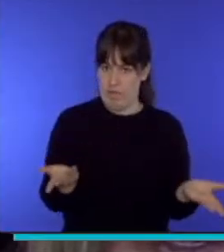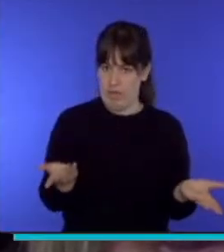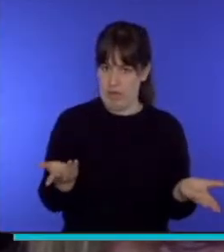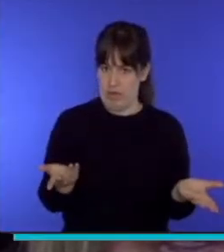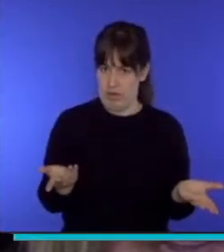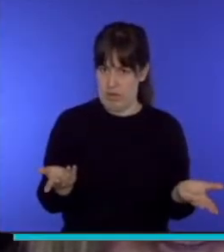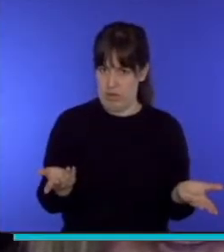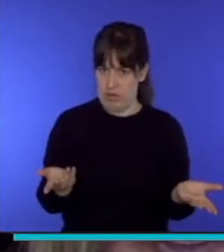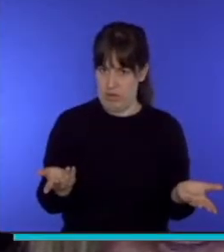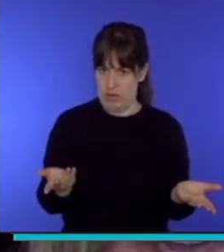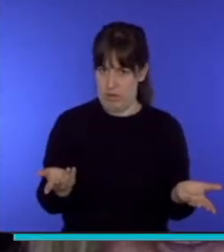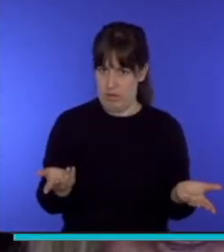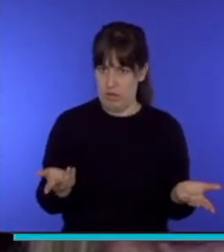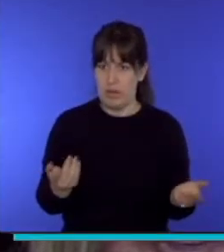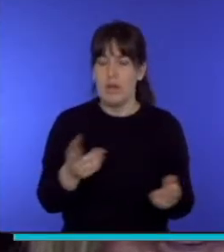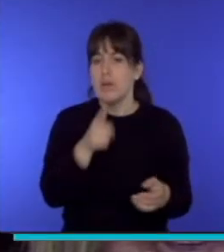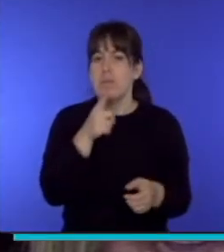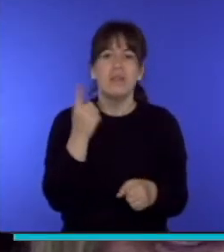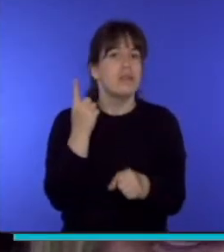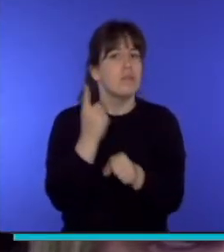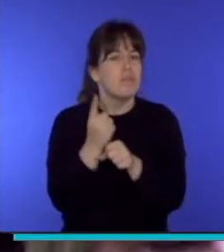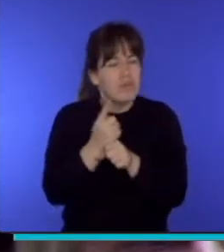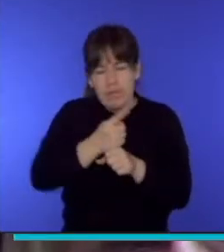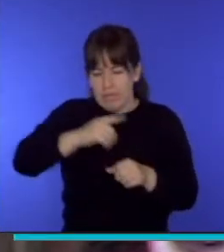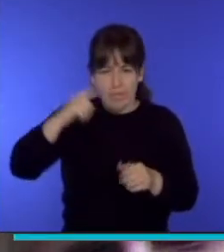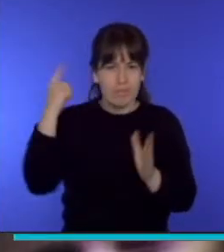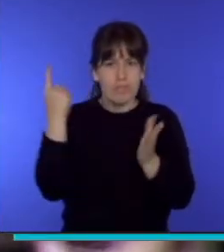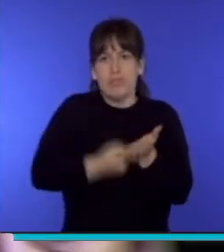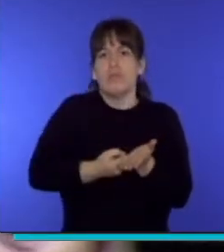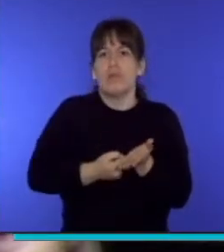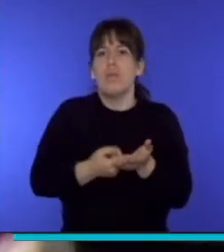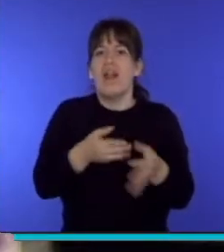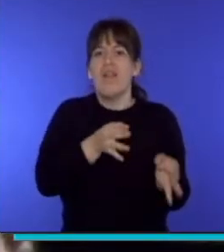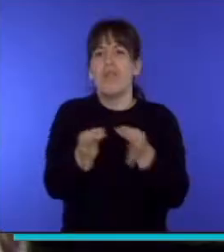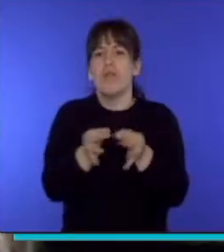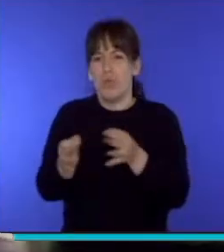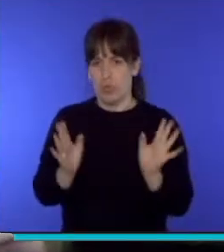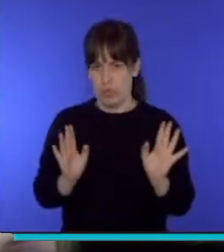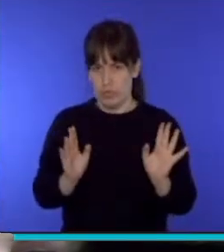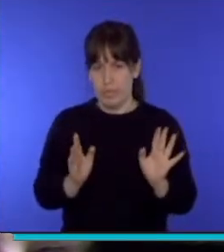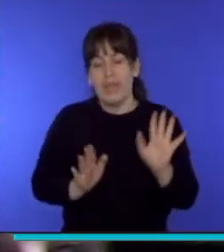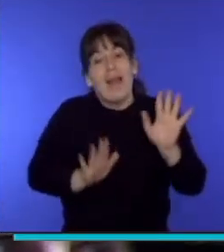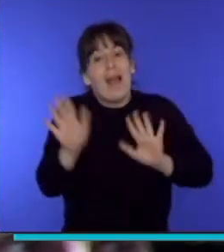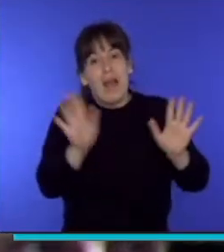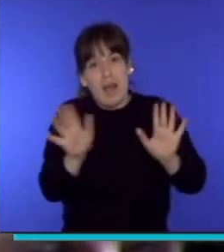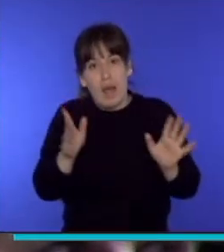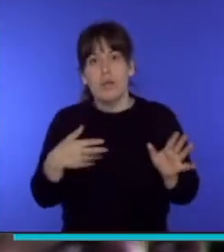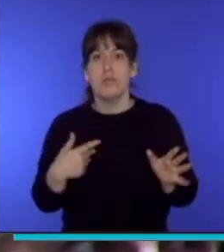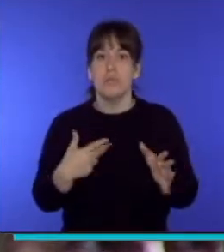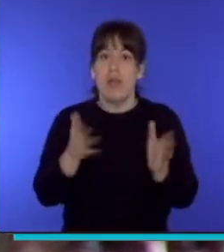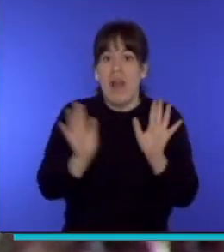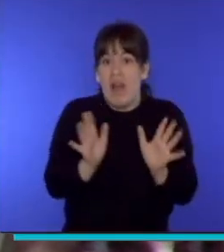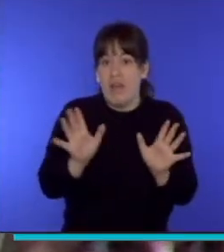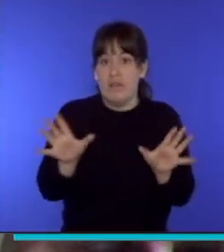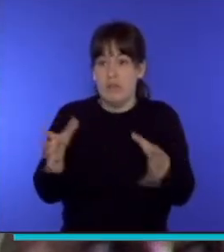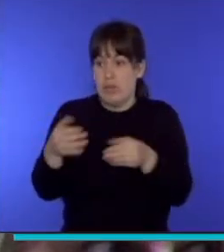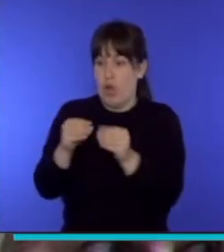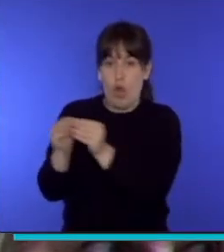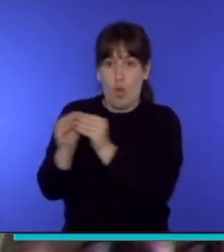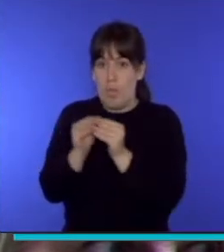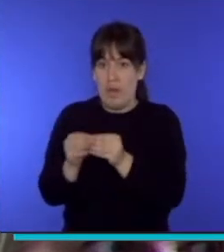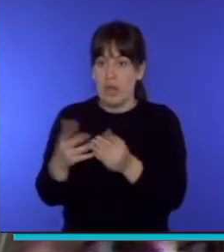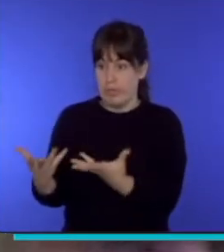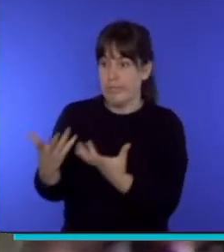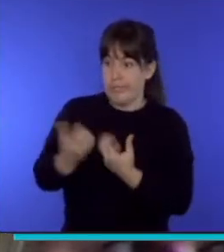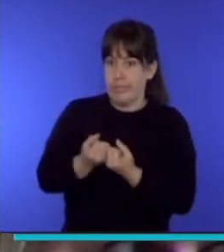Me parece que es el principio para discutir cualquier cosa. Y a veces logro el acompañamiento de mis pares y a veces no logro el acompañamiento de mis